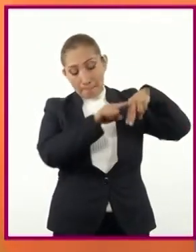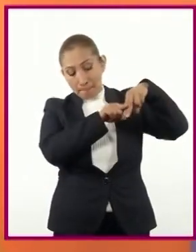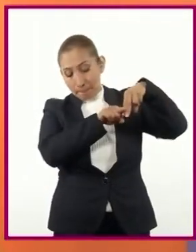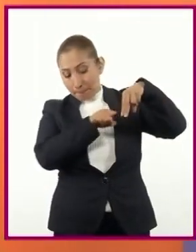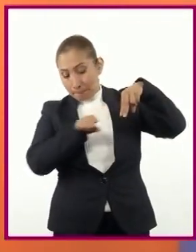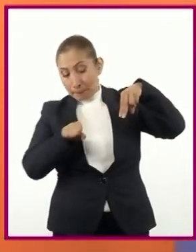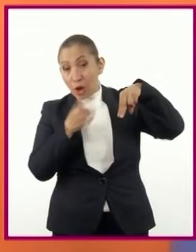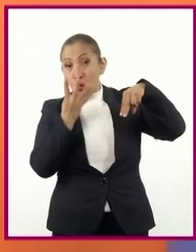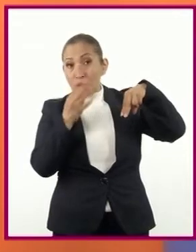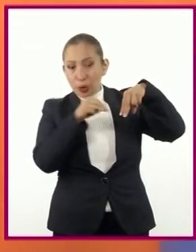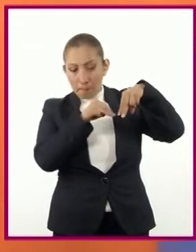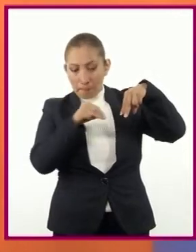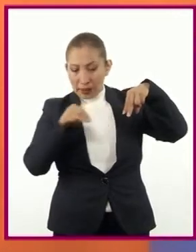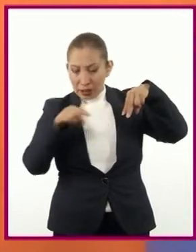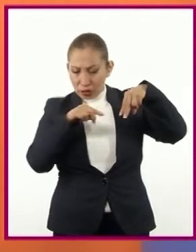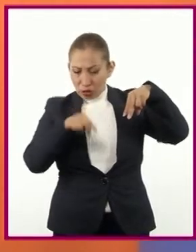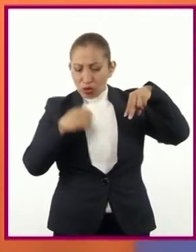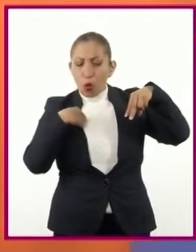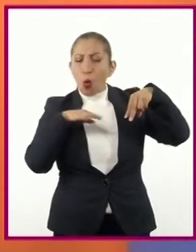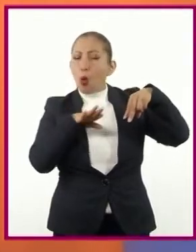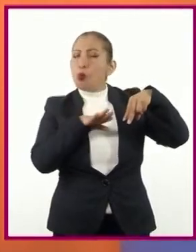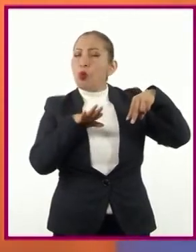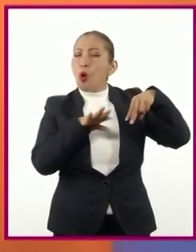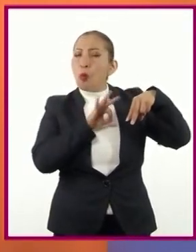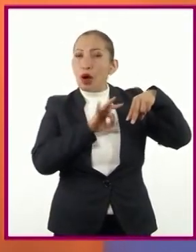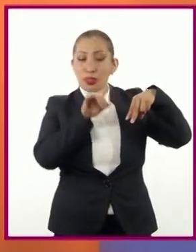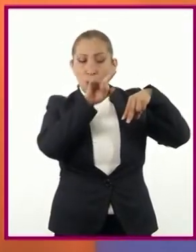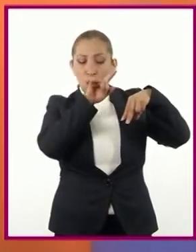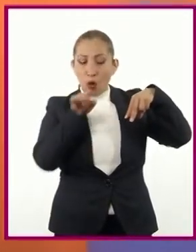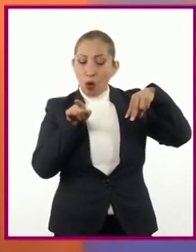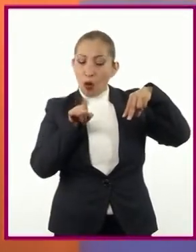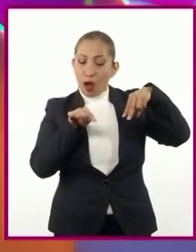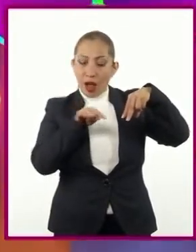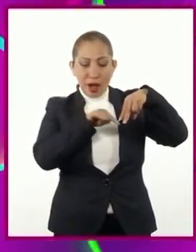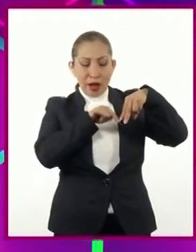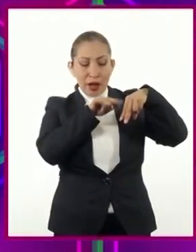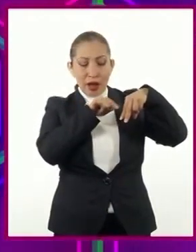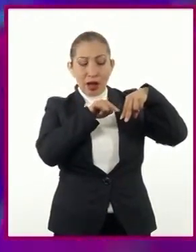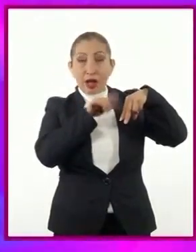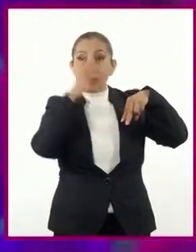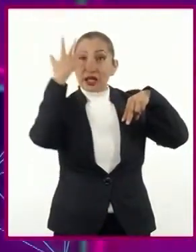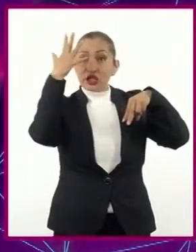4 metros. Y quiero saber cómo puedo calcular el ángulo de elevación del sol.